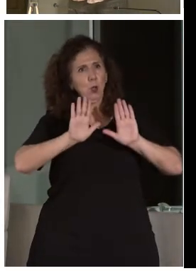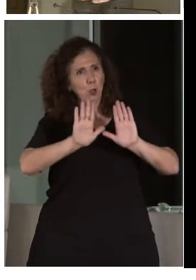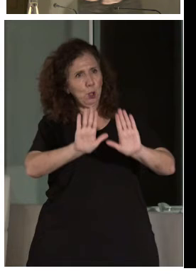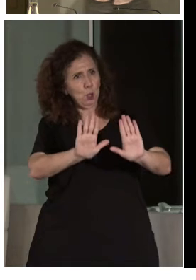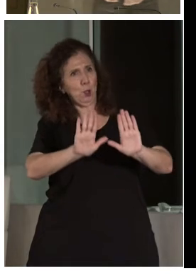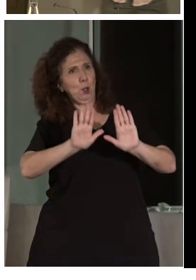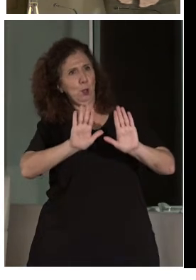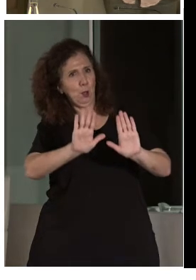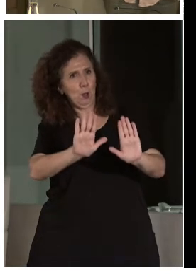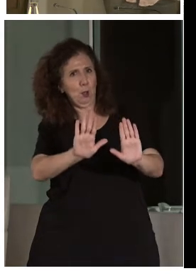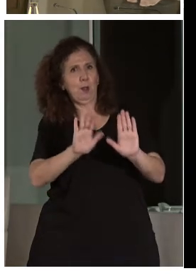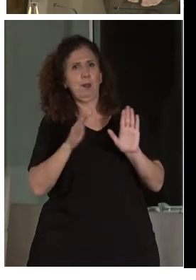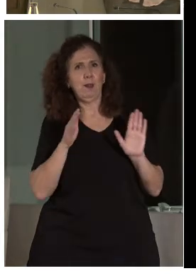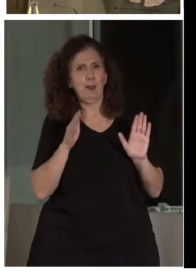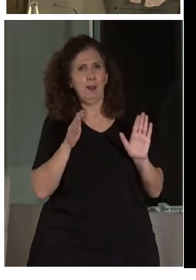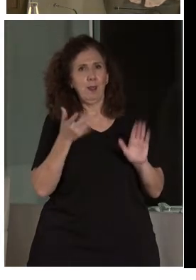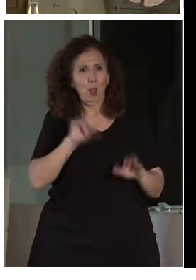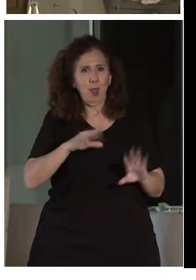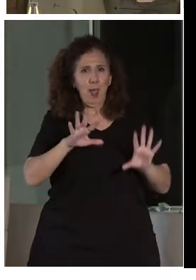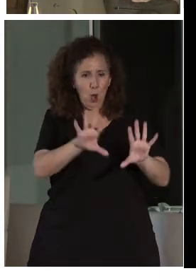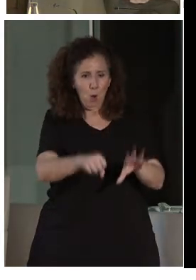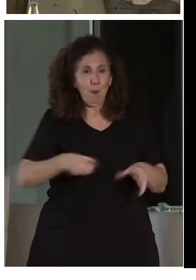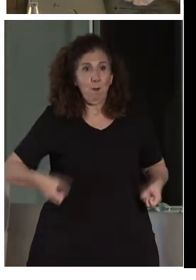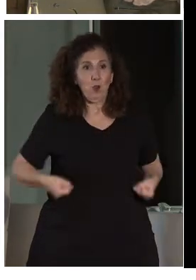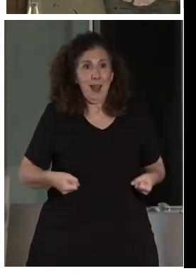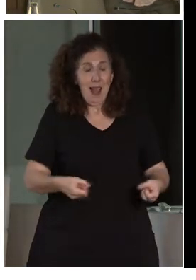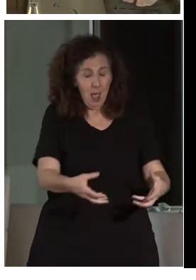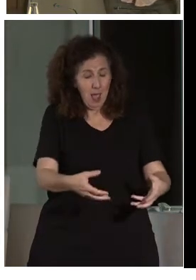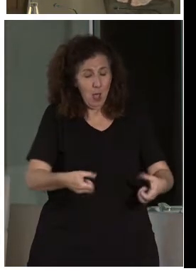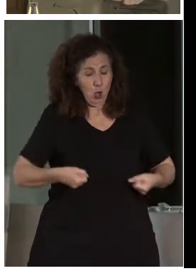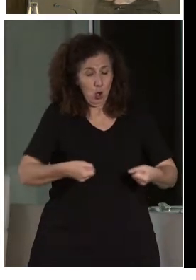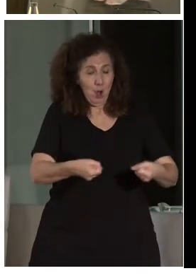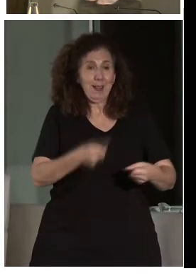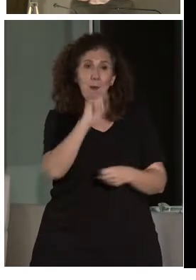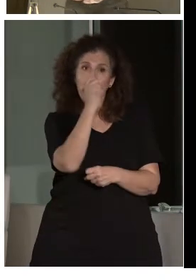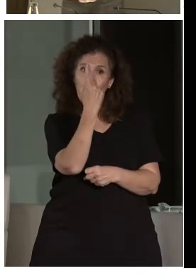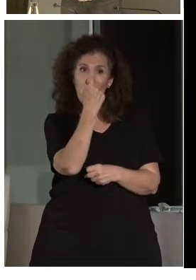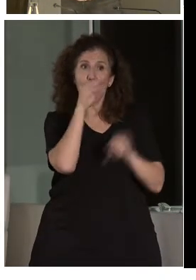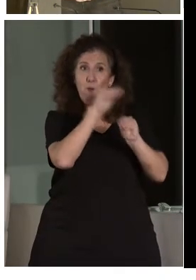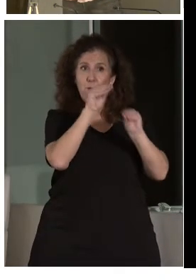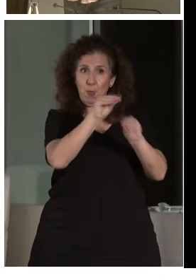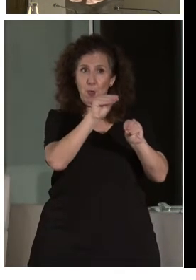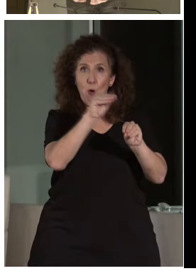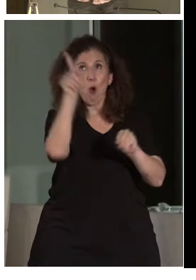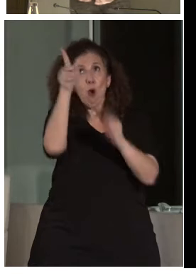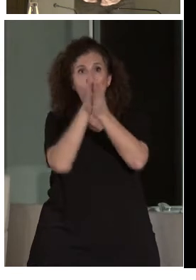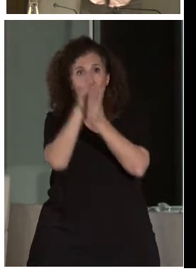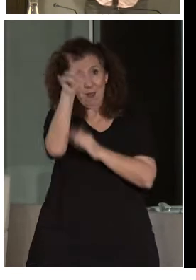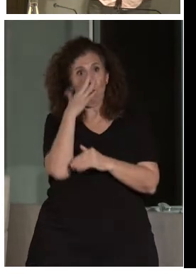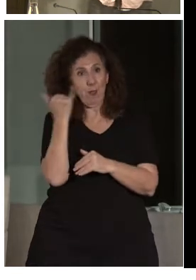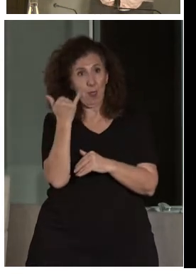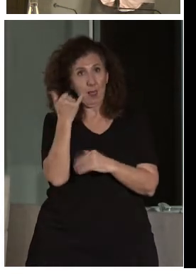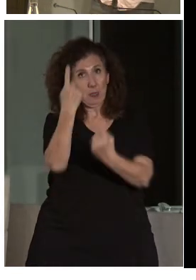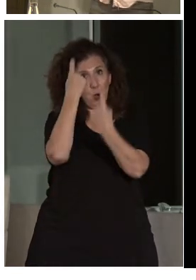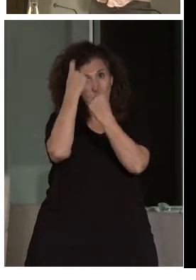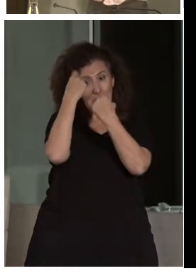y empezamos a hacer, lo después de comprar la Joëlet, empezamos en lo más importante que es la formación. ¿Qué es lo primero que hace Blaise? Pues enseñarnos a las